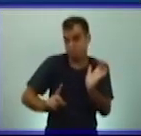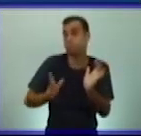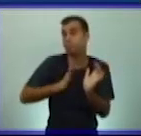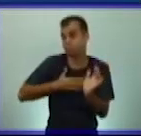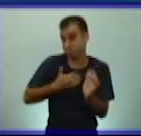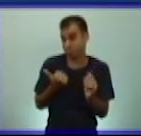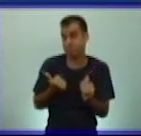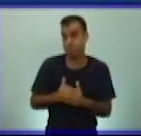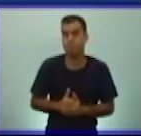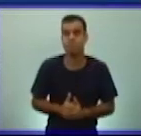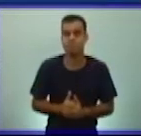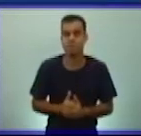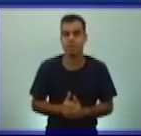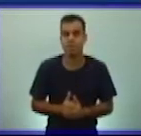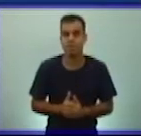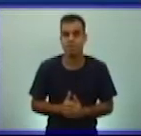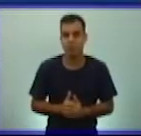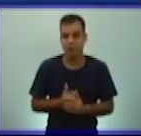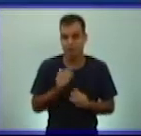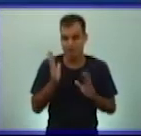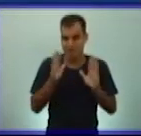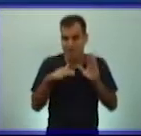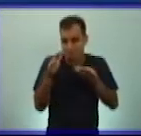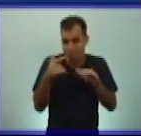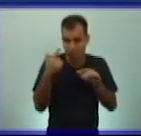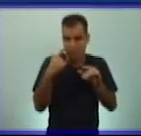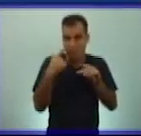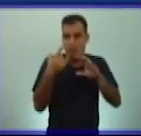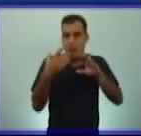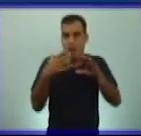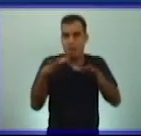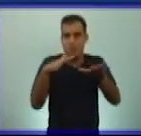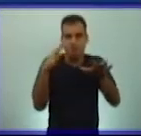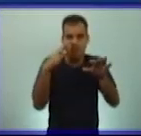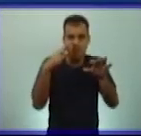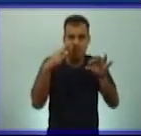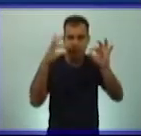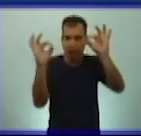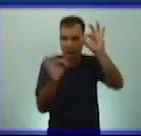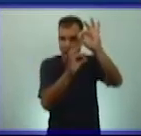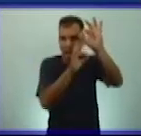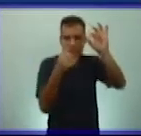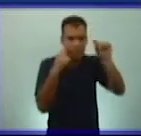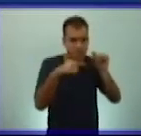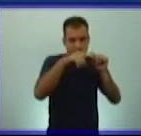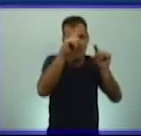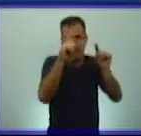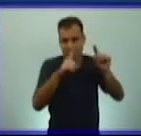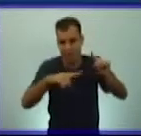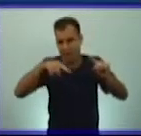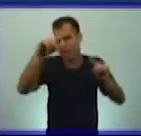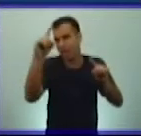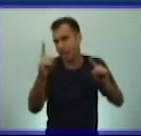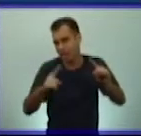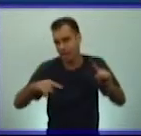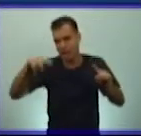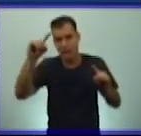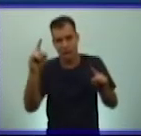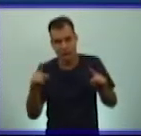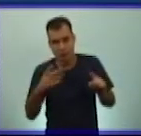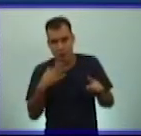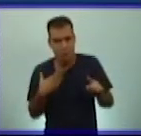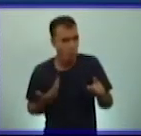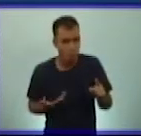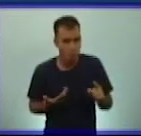con la huella que deja el movimiento del péndulo en su movimiento. En